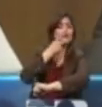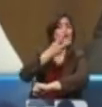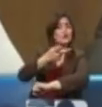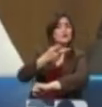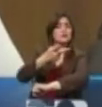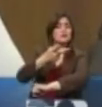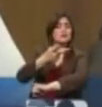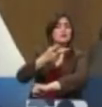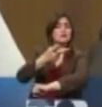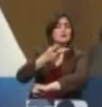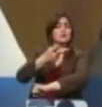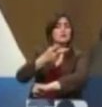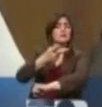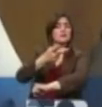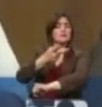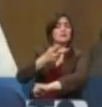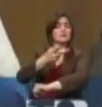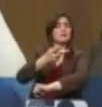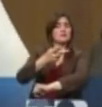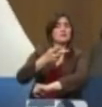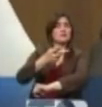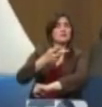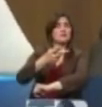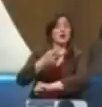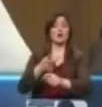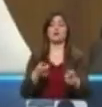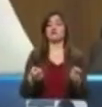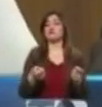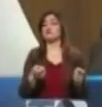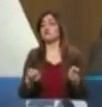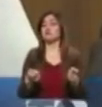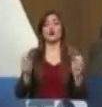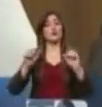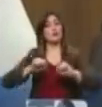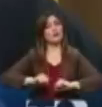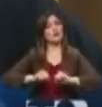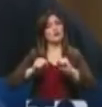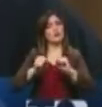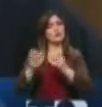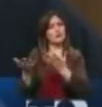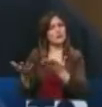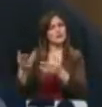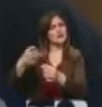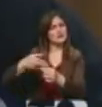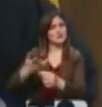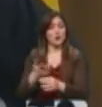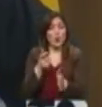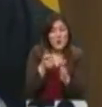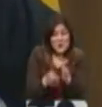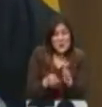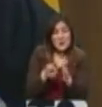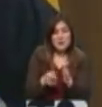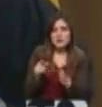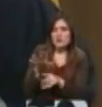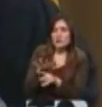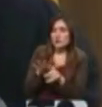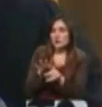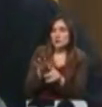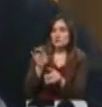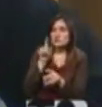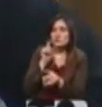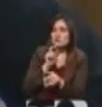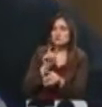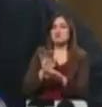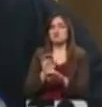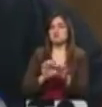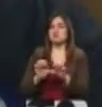públicas que hacen asumir que desde el poder también se podría incidir. Si hay algún juez que sobre la base de aquello ha valorado